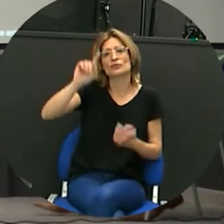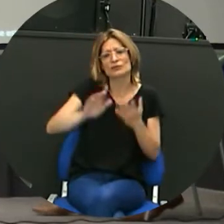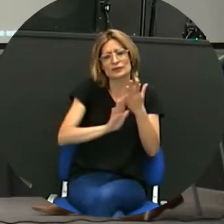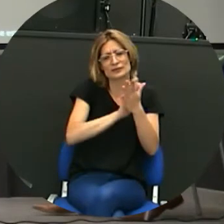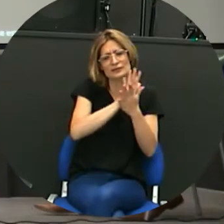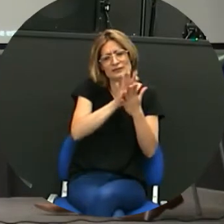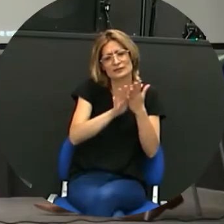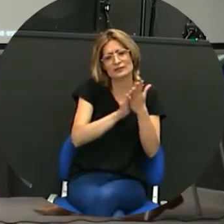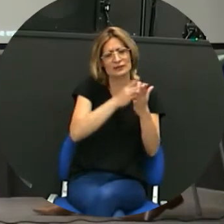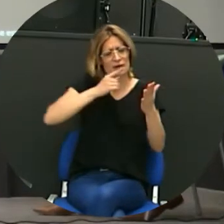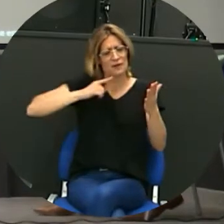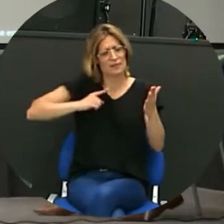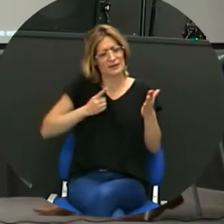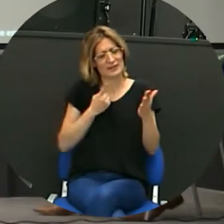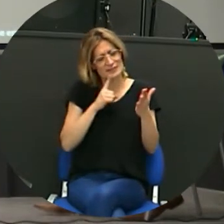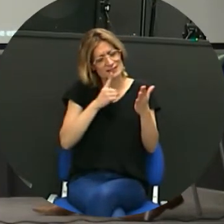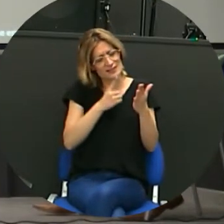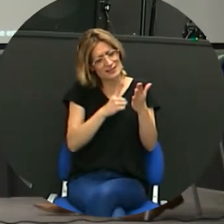Entrar en tu